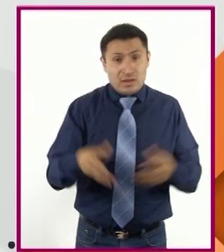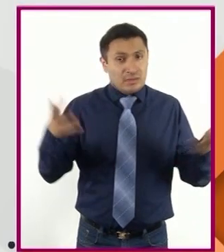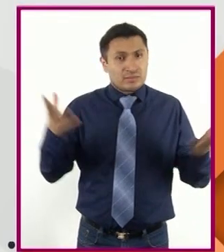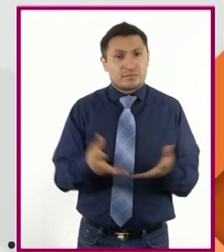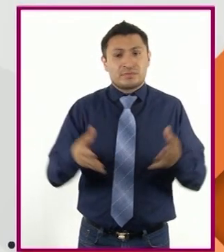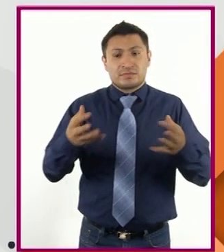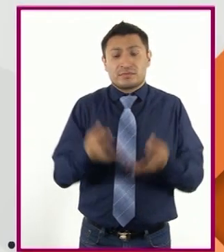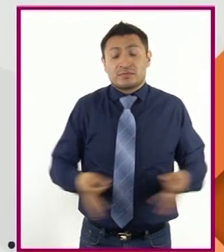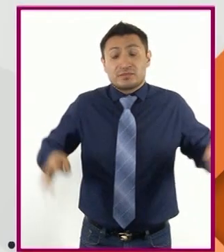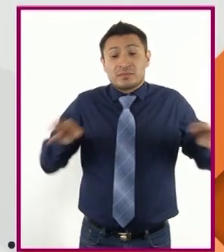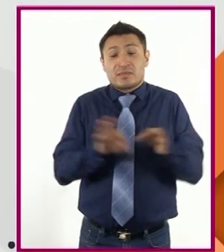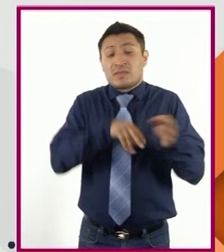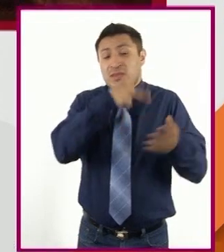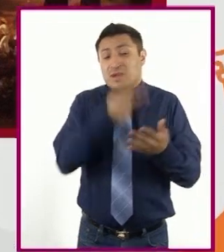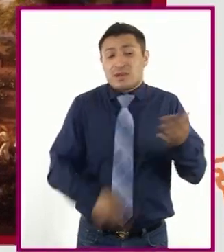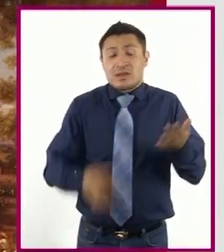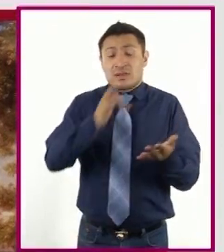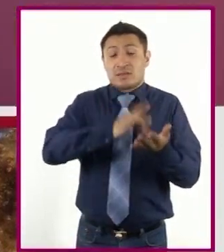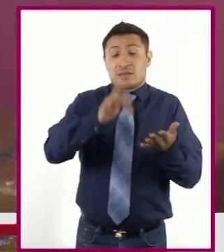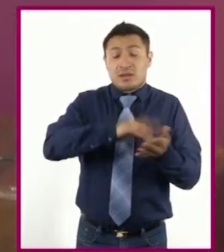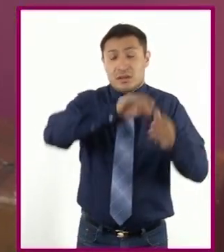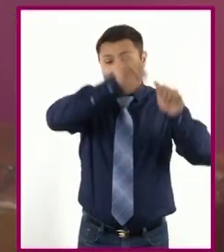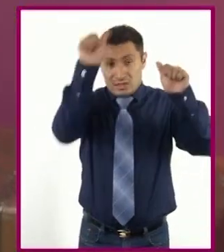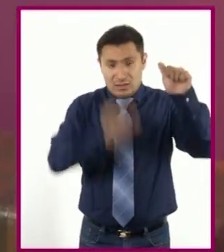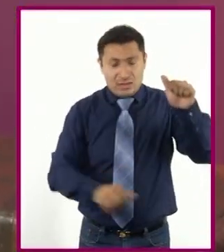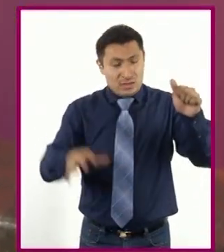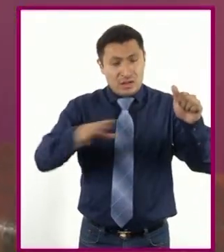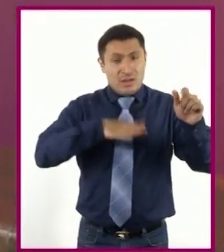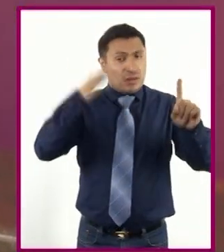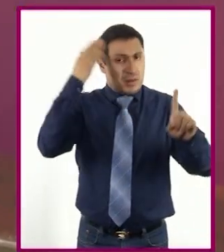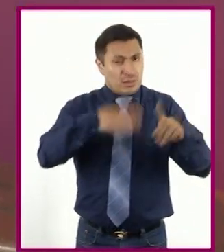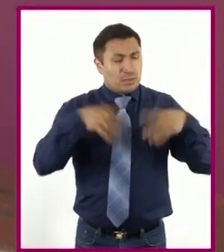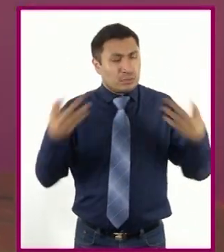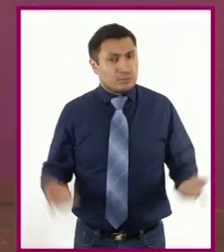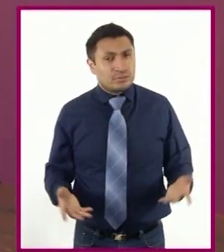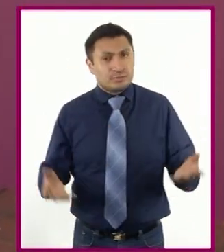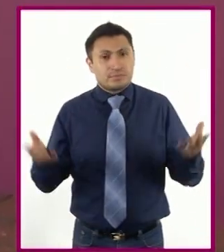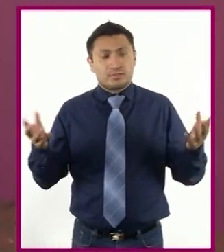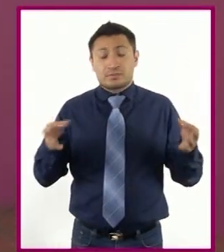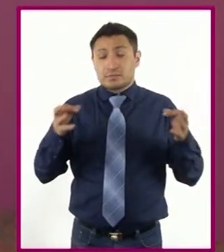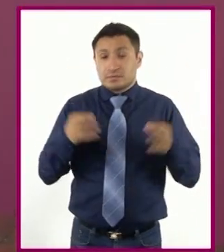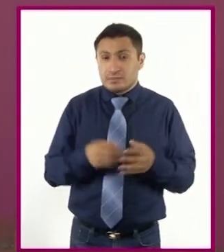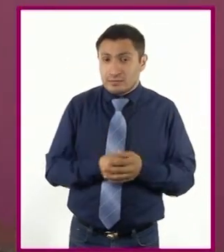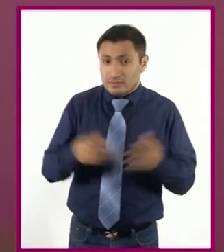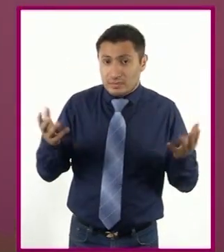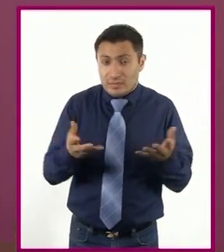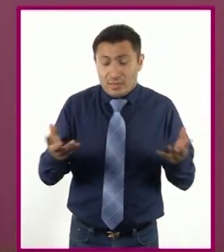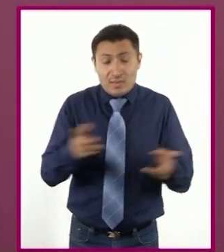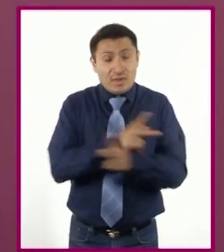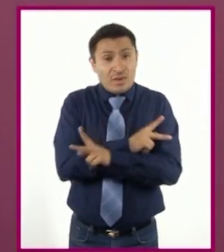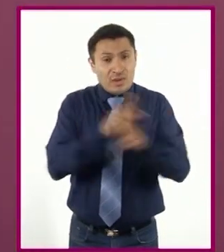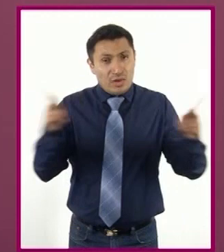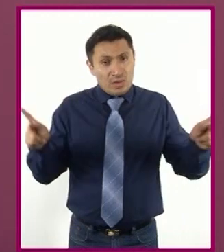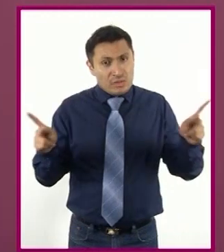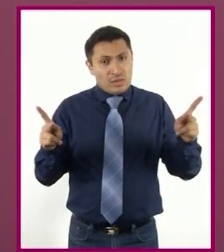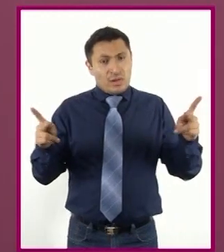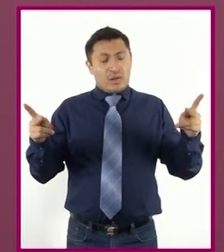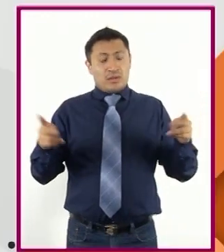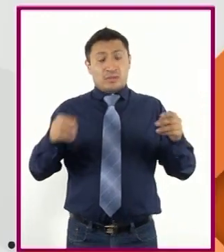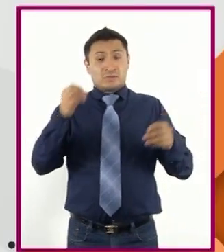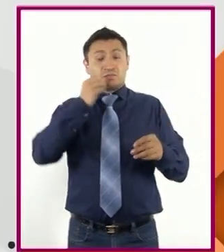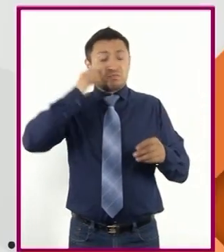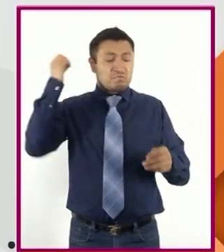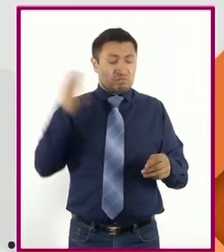cabo un amplio programa de apoyo a las artes, que tenía como objetivo fundamental hacer público el esplendor de la